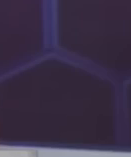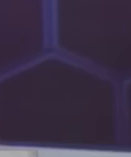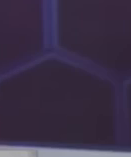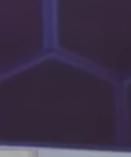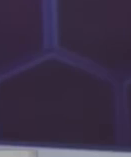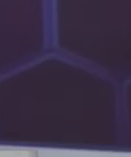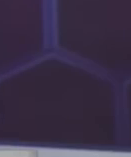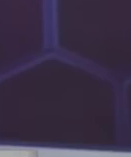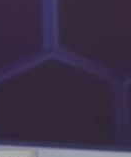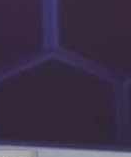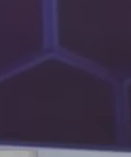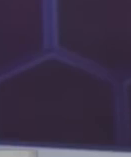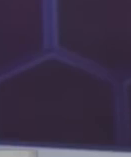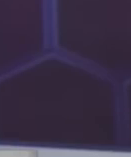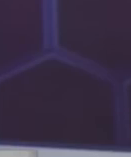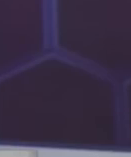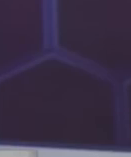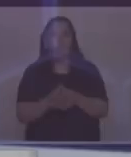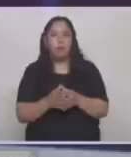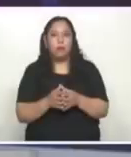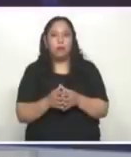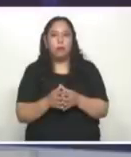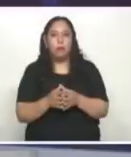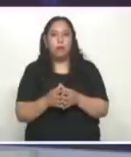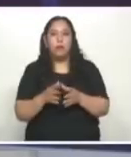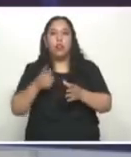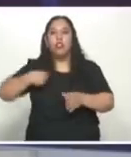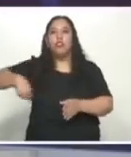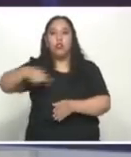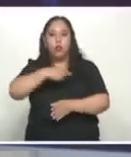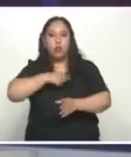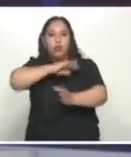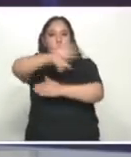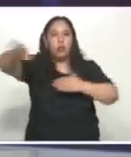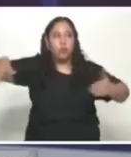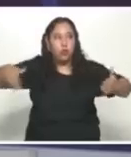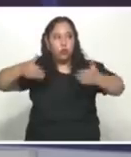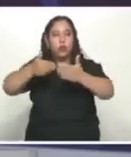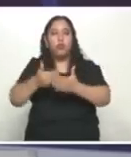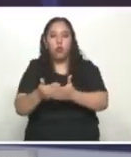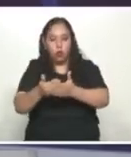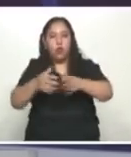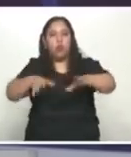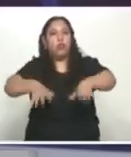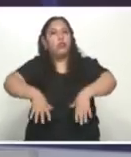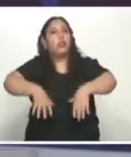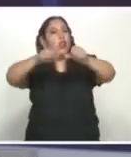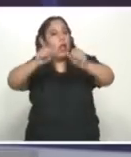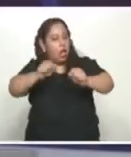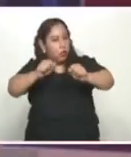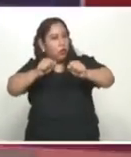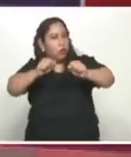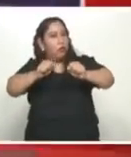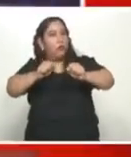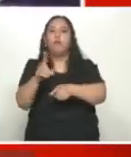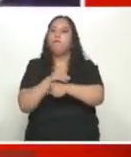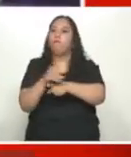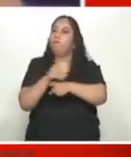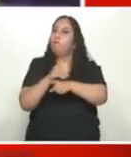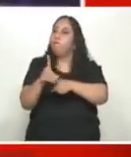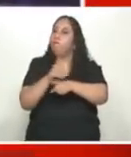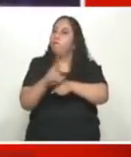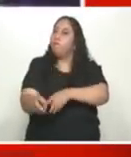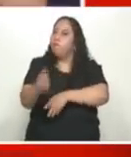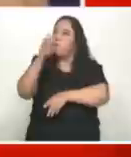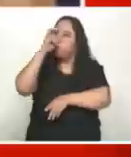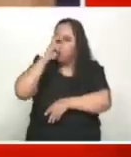todos asumamos en esas múltiples disciplinas un solo objetivo: que el ser humano no muera de hambre y